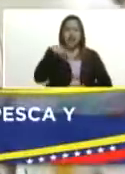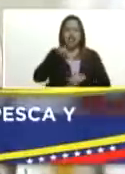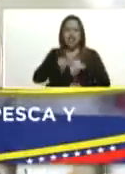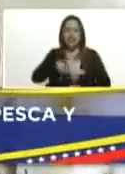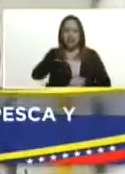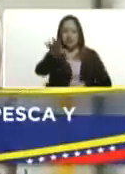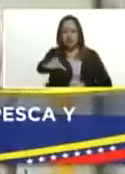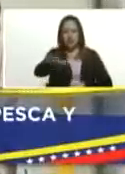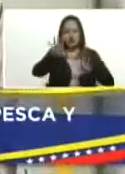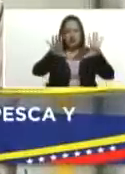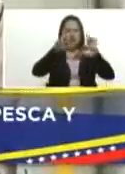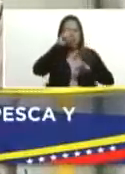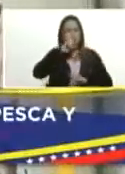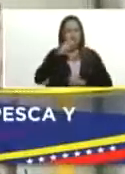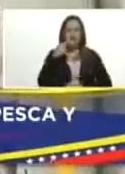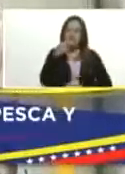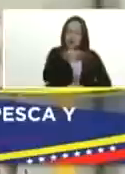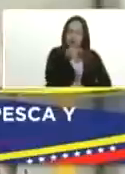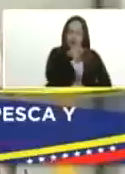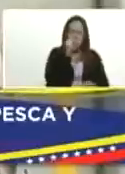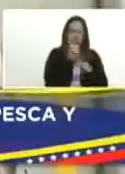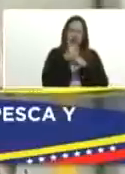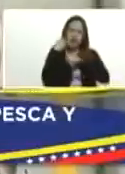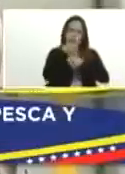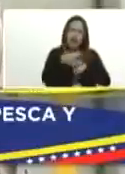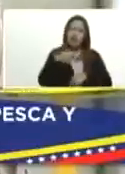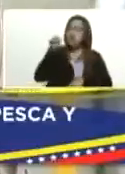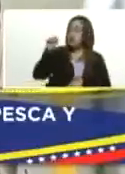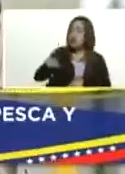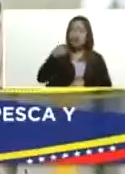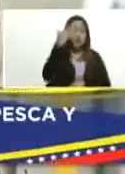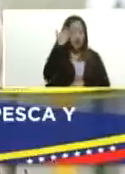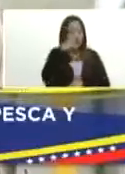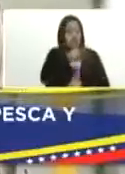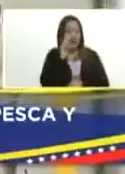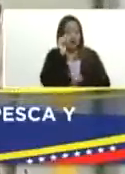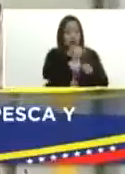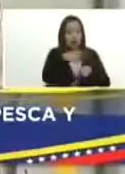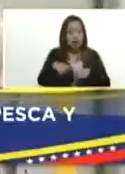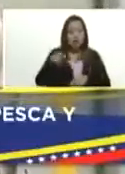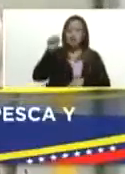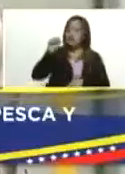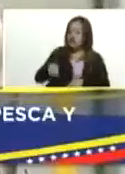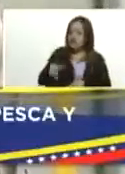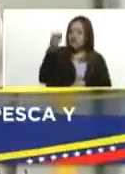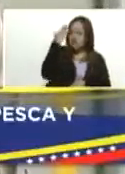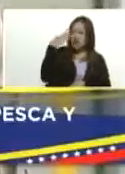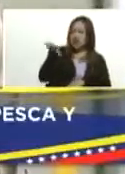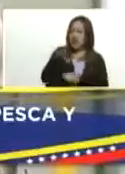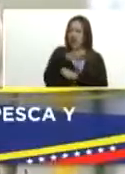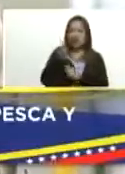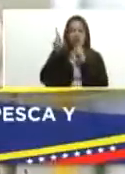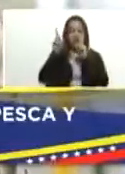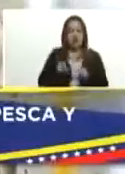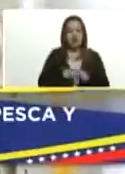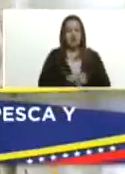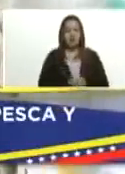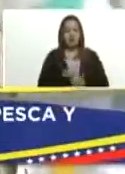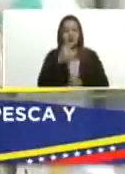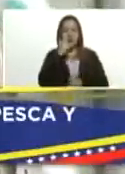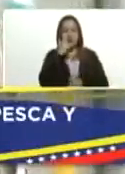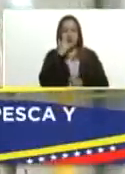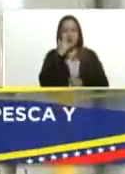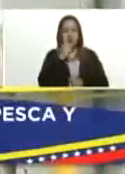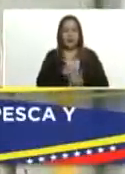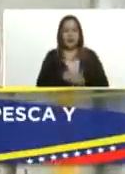10 años. Y yo le dije, ¿tú eres pescador? Sí. ¿Sabes pescar? Sí. Y me dijo, y sé cantar también. Y empezó a